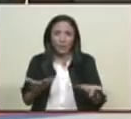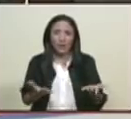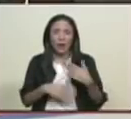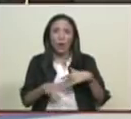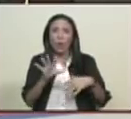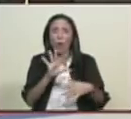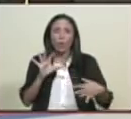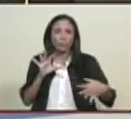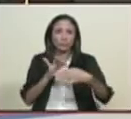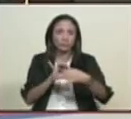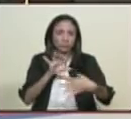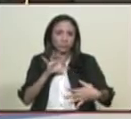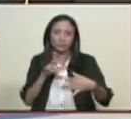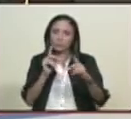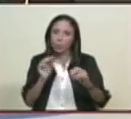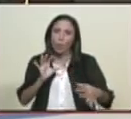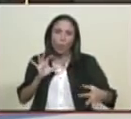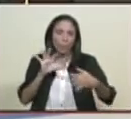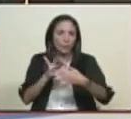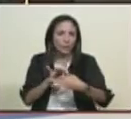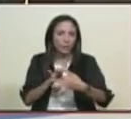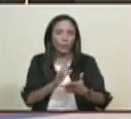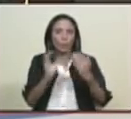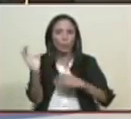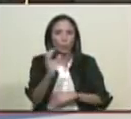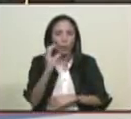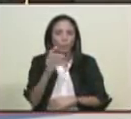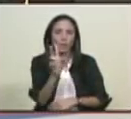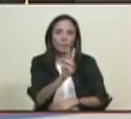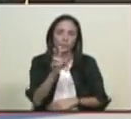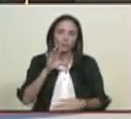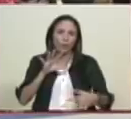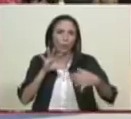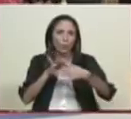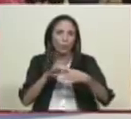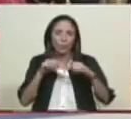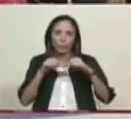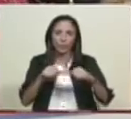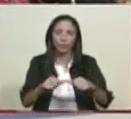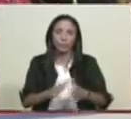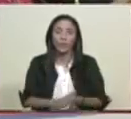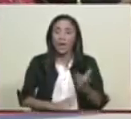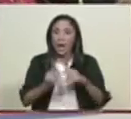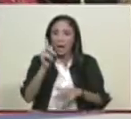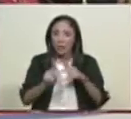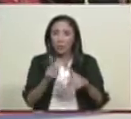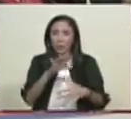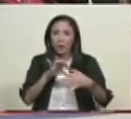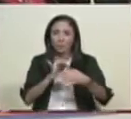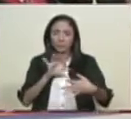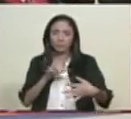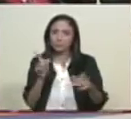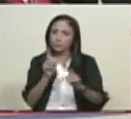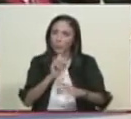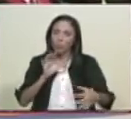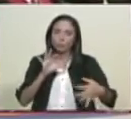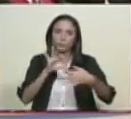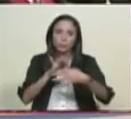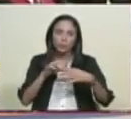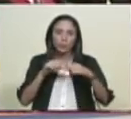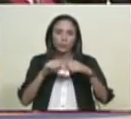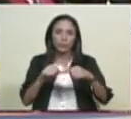de hermandad y de paz entre Colombia y Venezuela. Nadie podrá romperlo. Nadie.